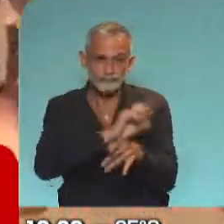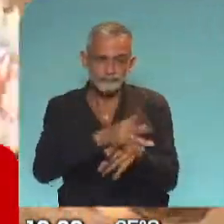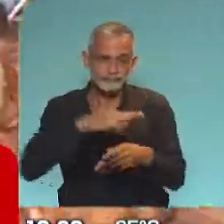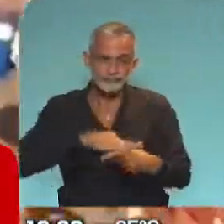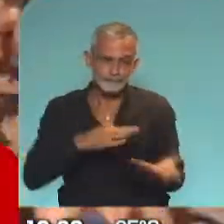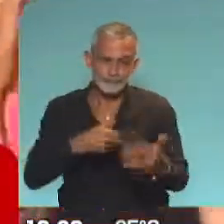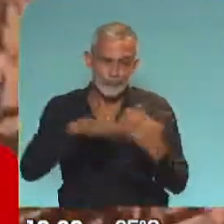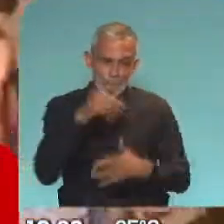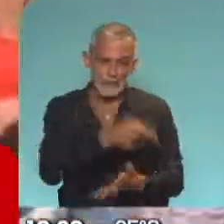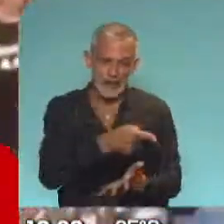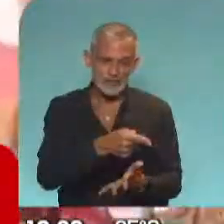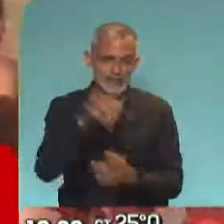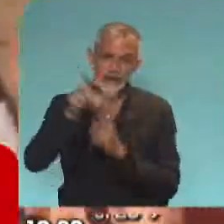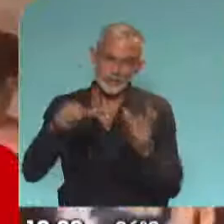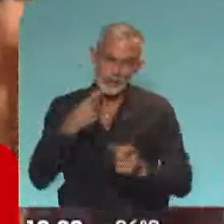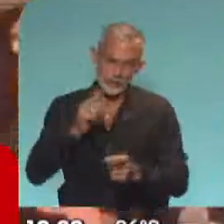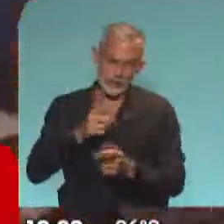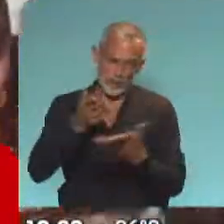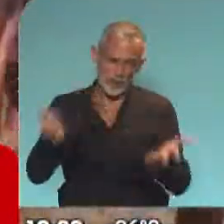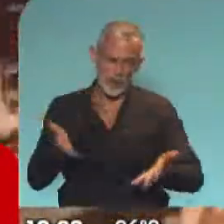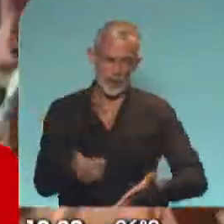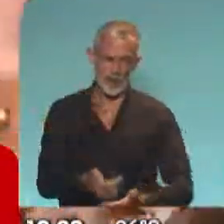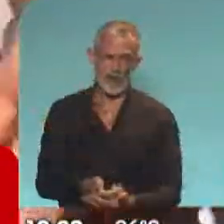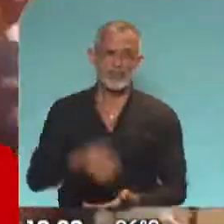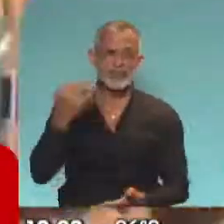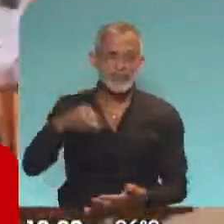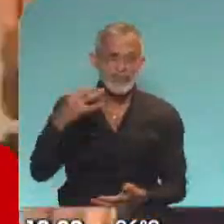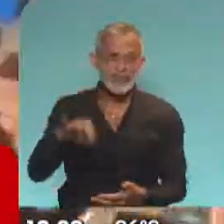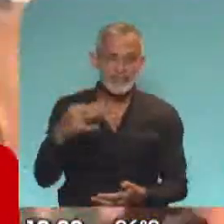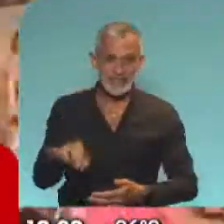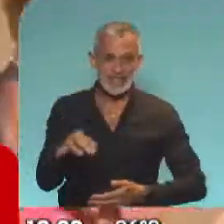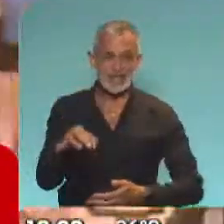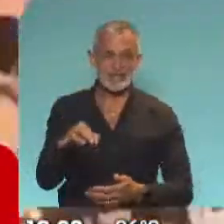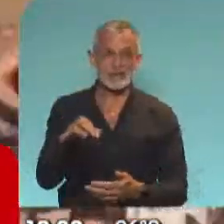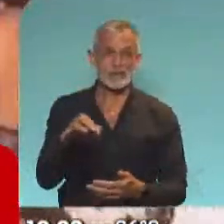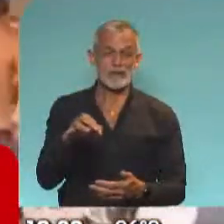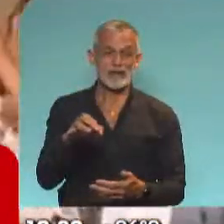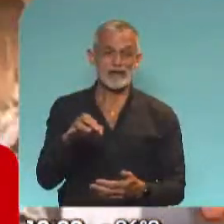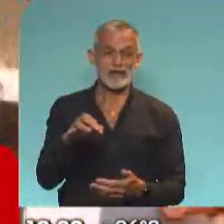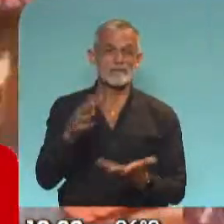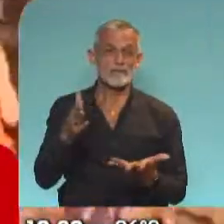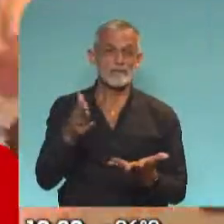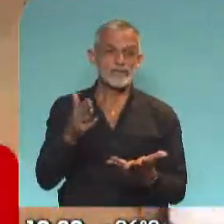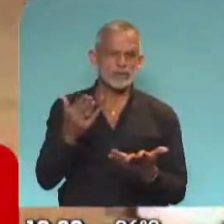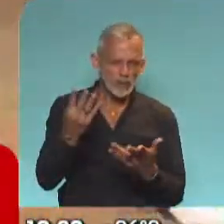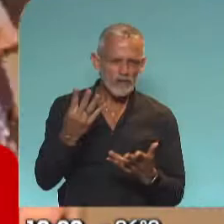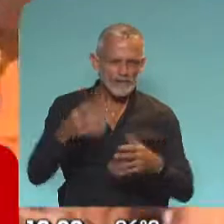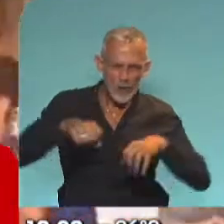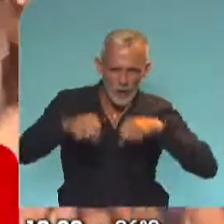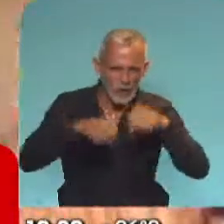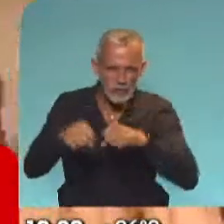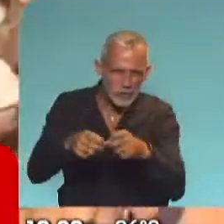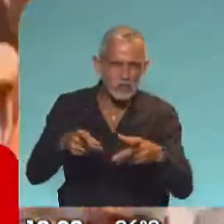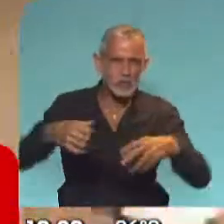no toma en consideración y, por supuesto, esto este de los cuatriciclos corriendo a los chicos